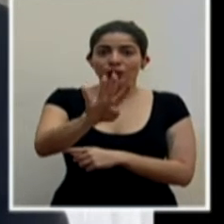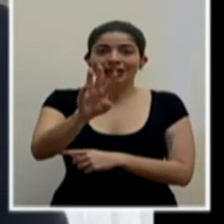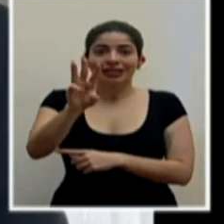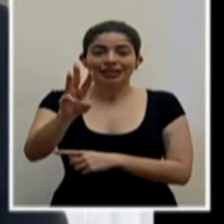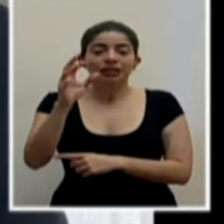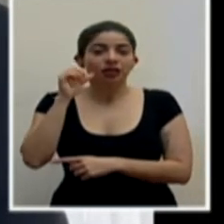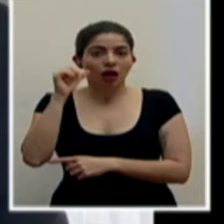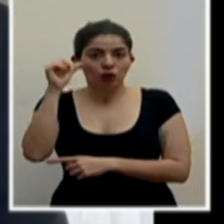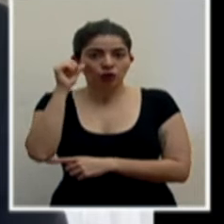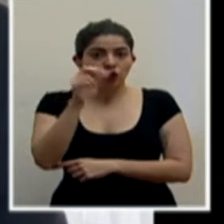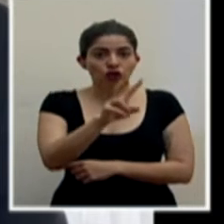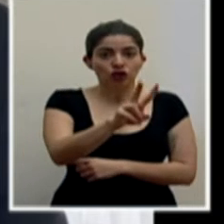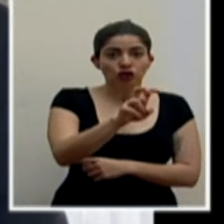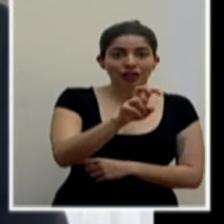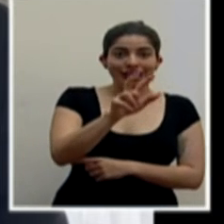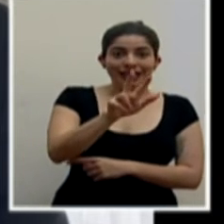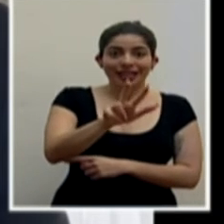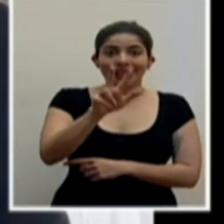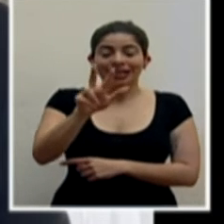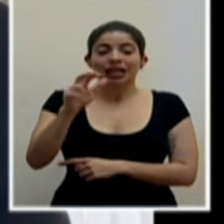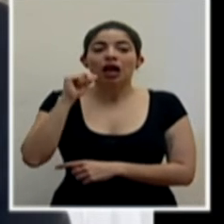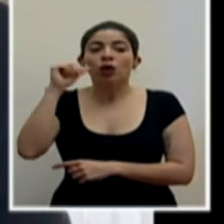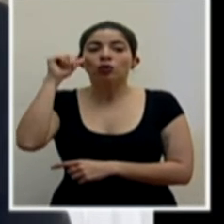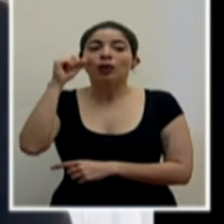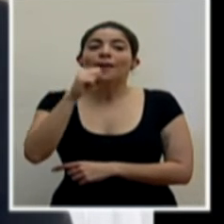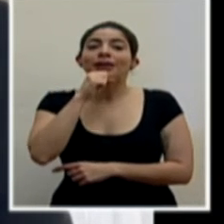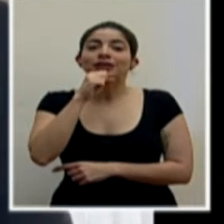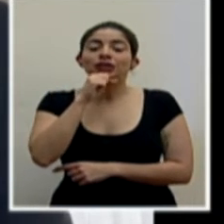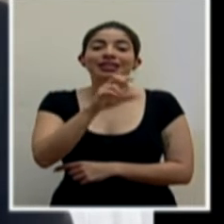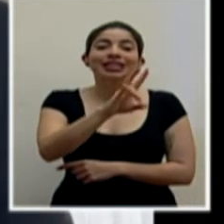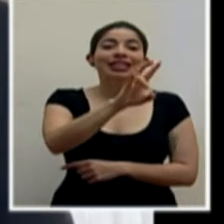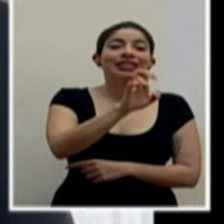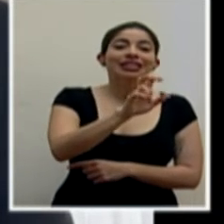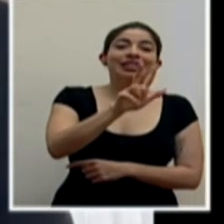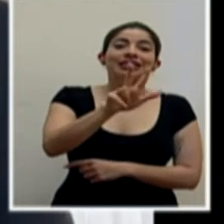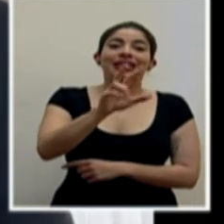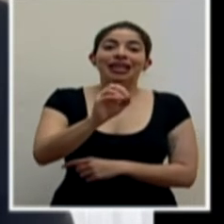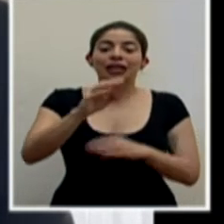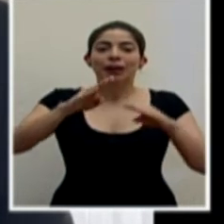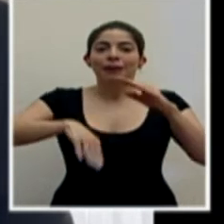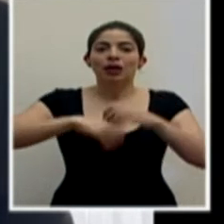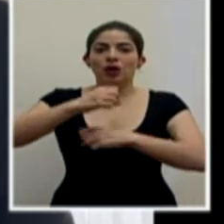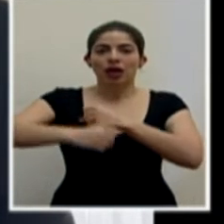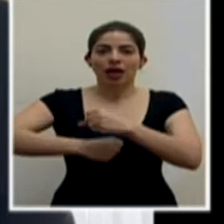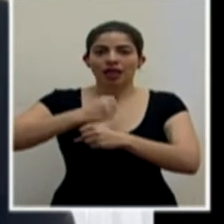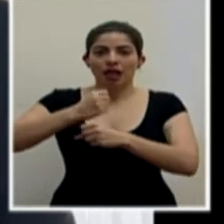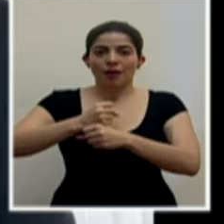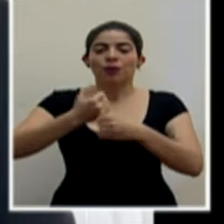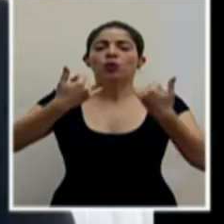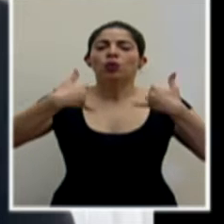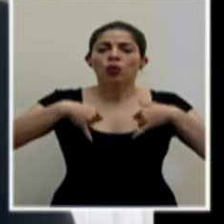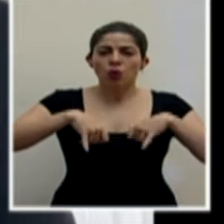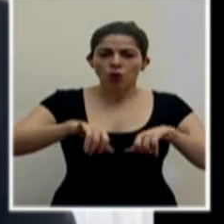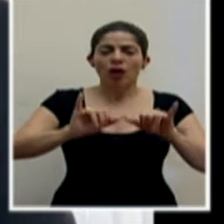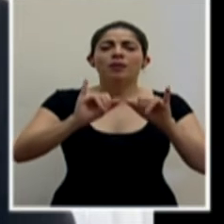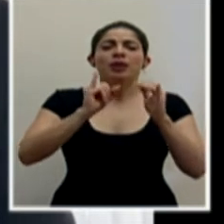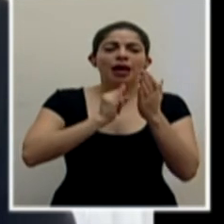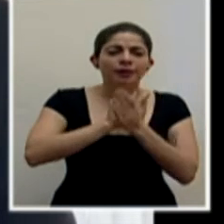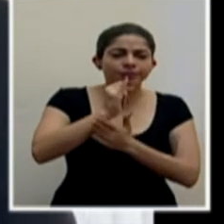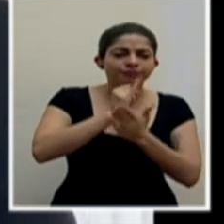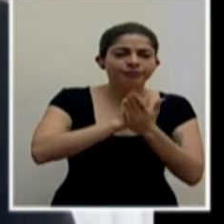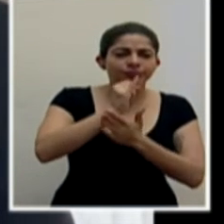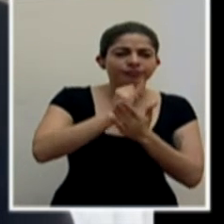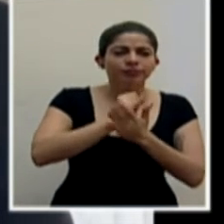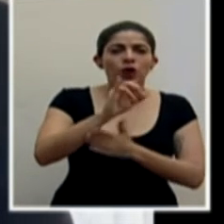3.946 adultos, 233 adultos mayores y 730 menores de edad. Aún se encuentran en